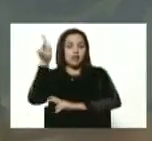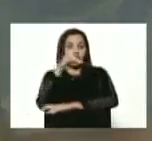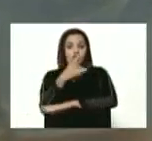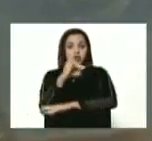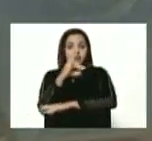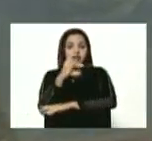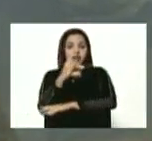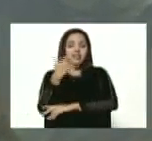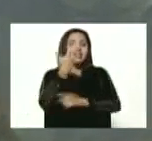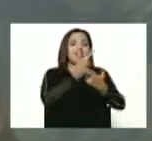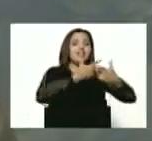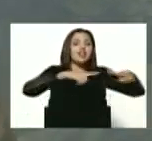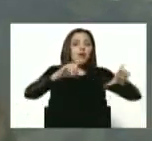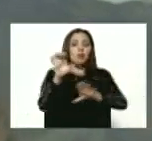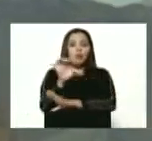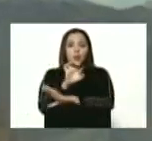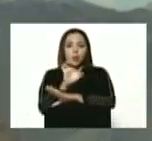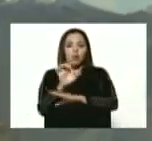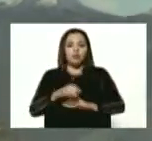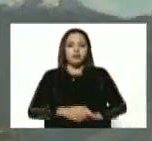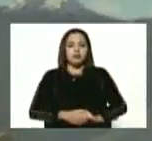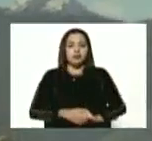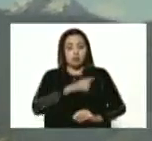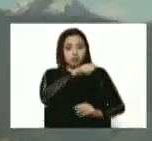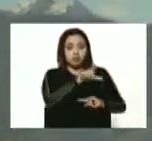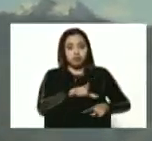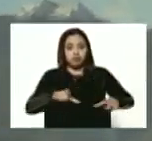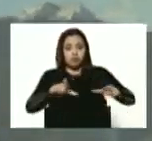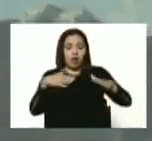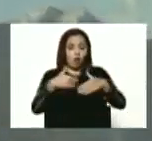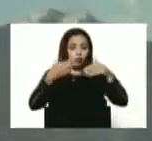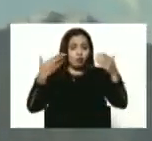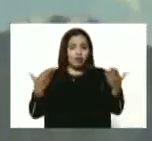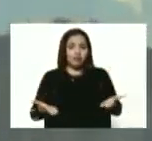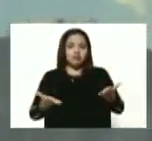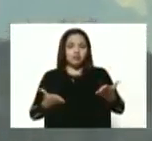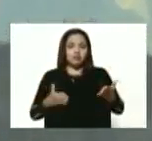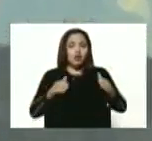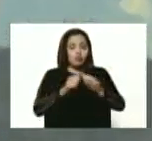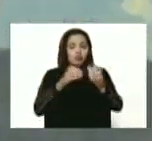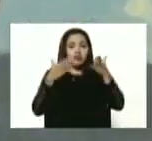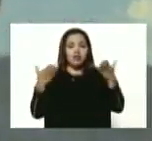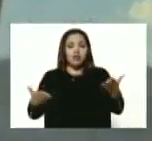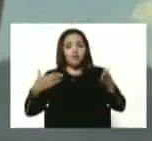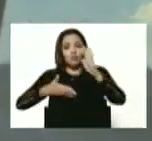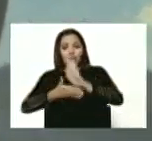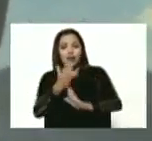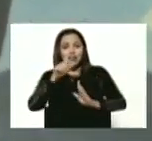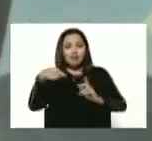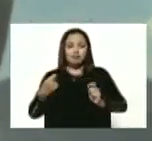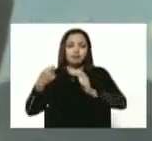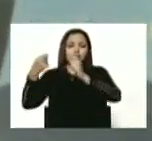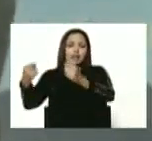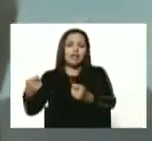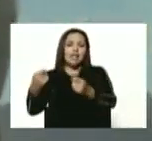Ecuador, que fue desde Cumaná, recorrió a pie 8.000 kilómetros para llevar la